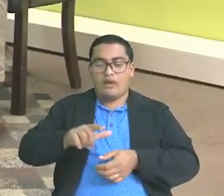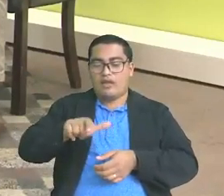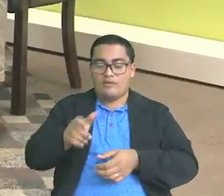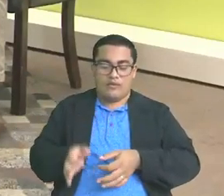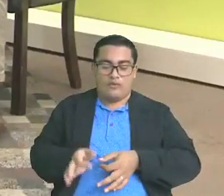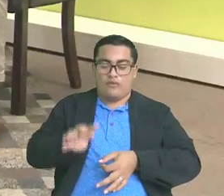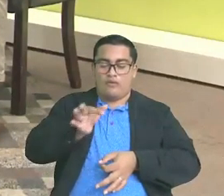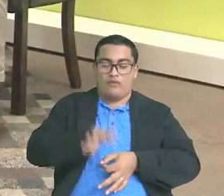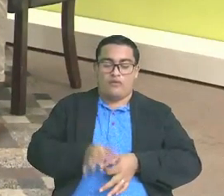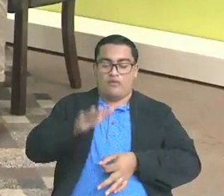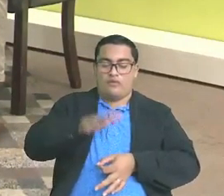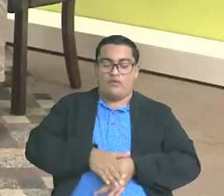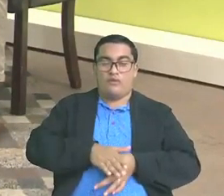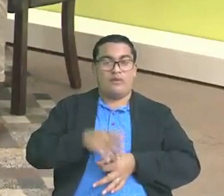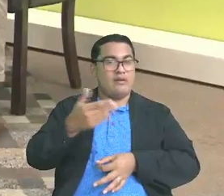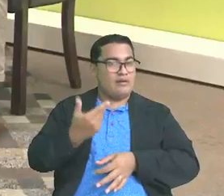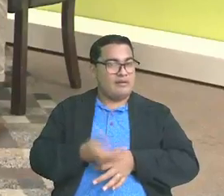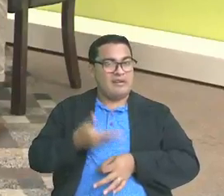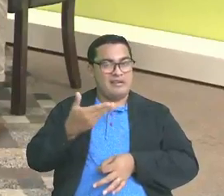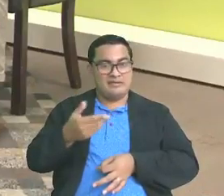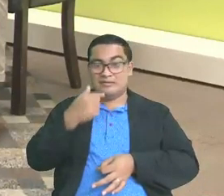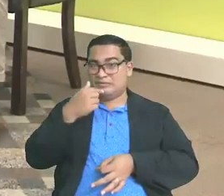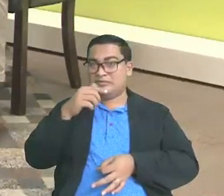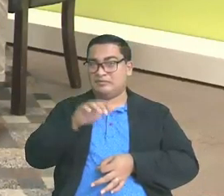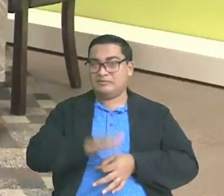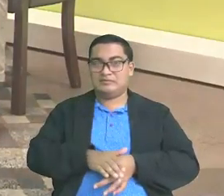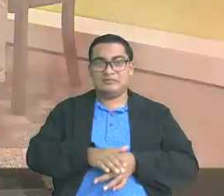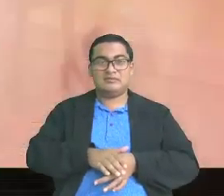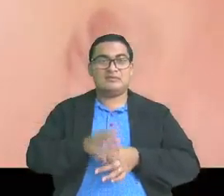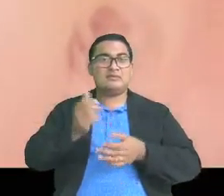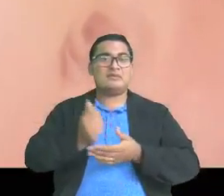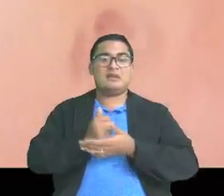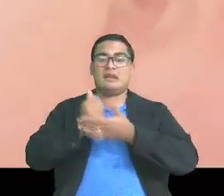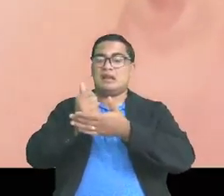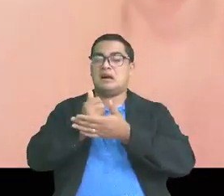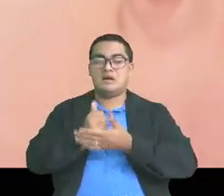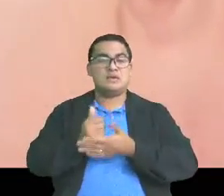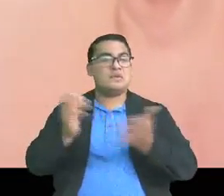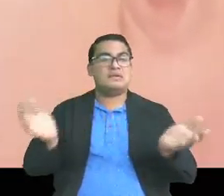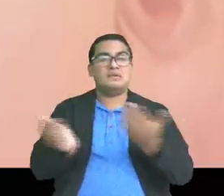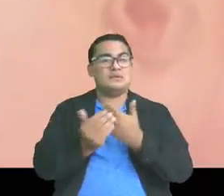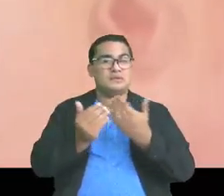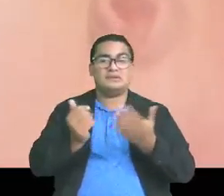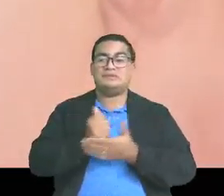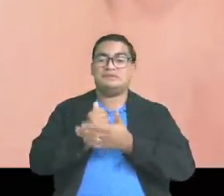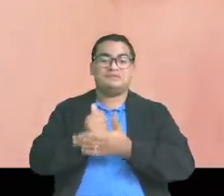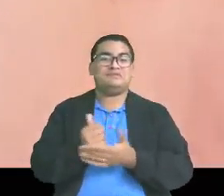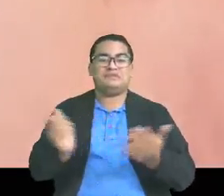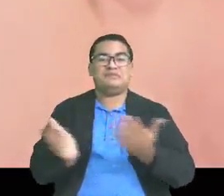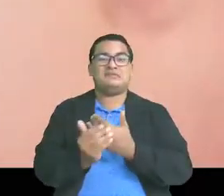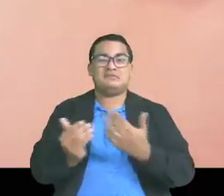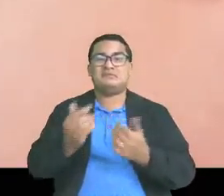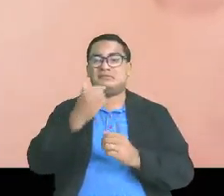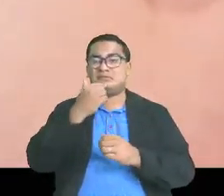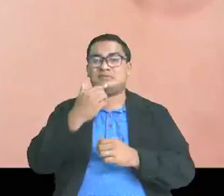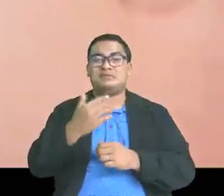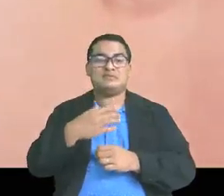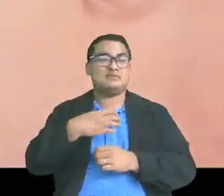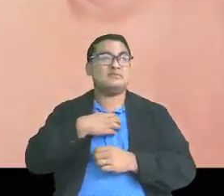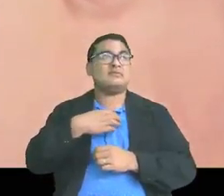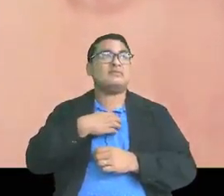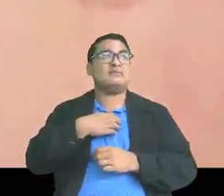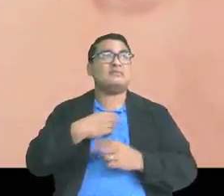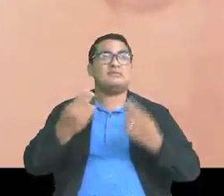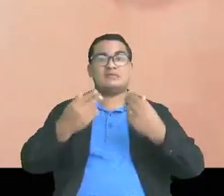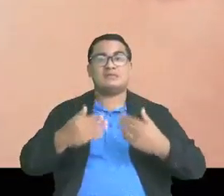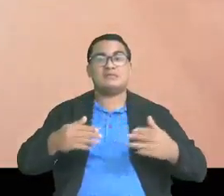fajero, algo caliente, no nos ayuda. No ayuda para ¿Por mí. Qué no nos ayuda? Porque dentro del mecanismo de cierre natural de